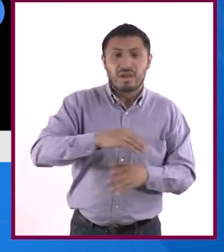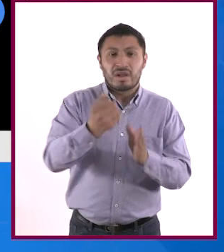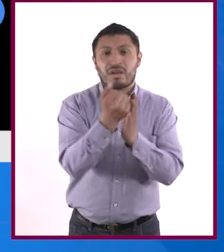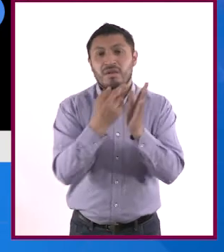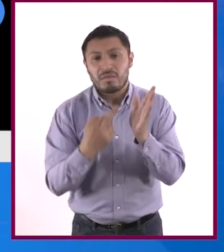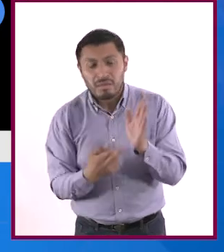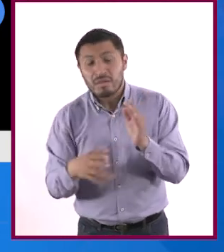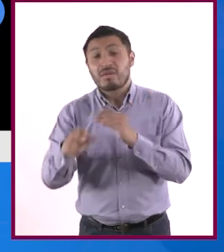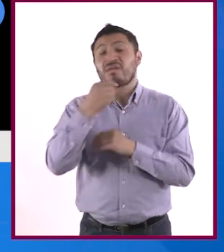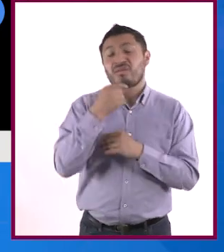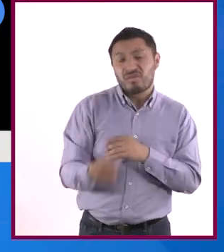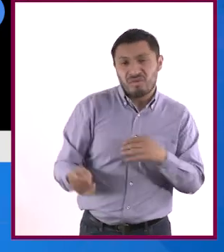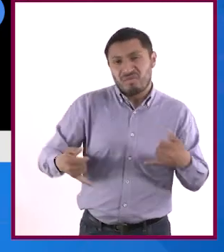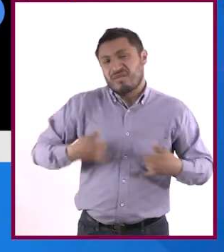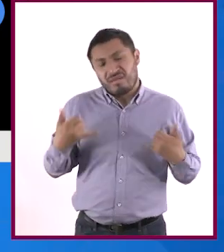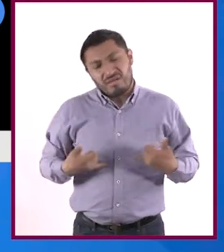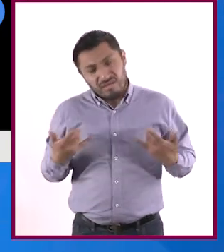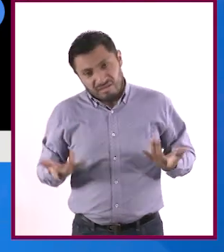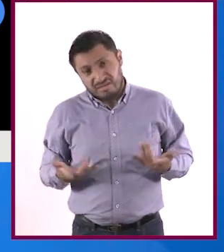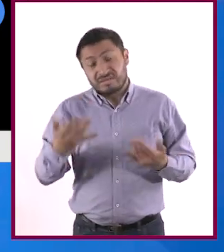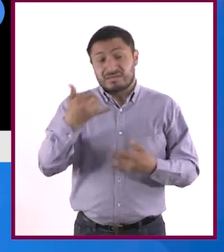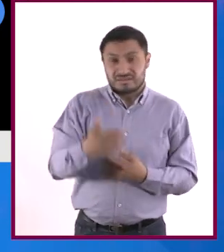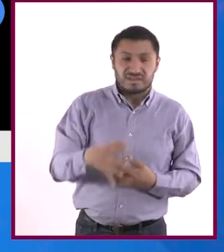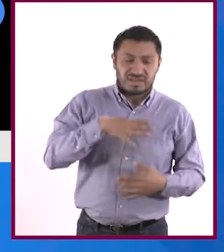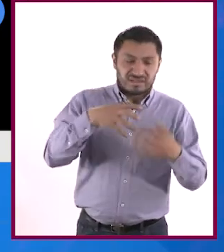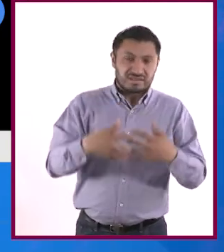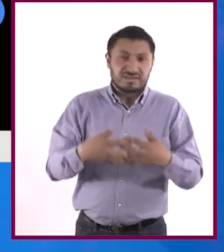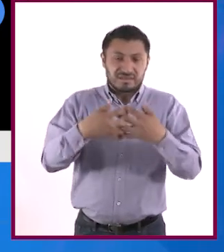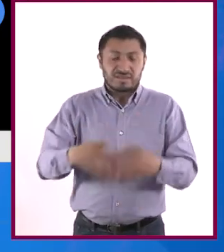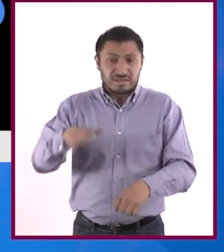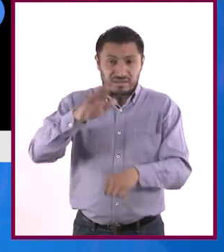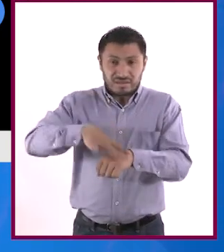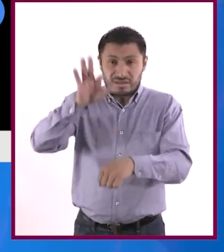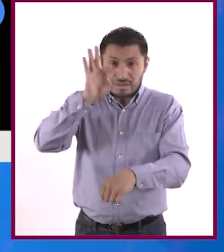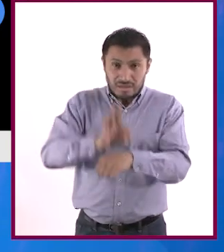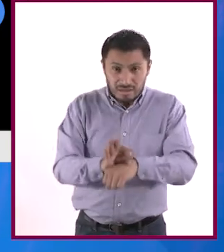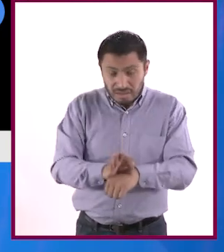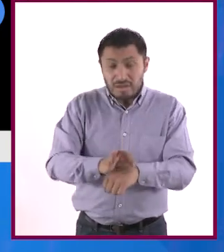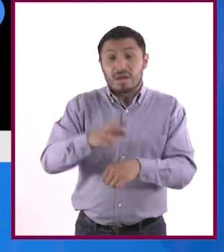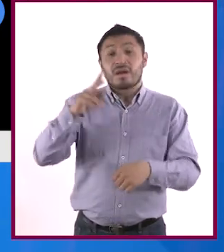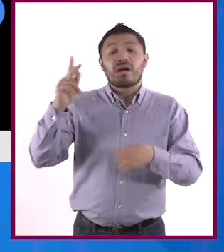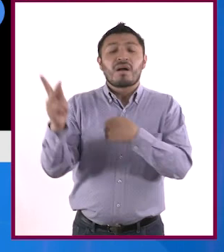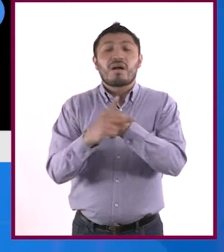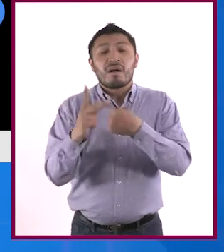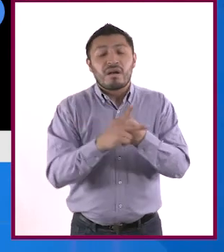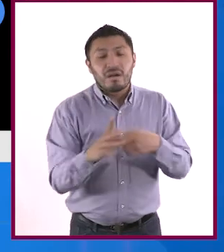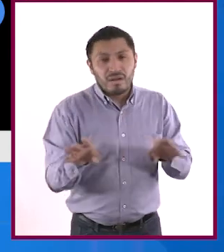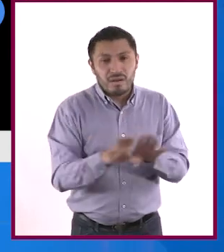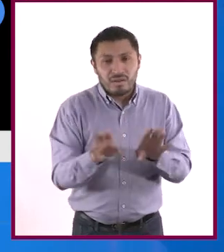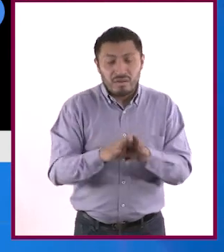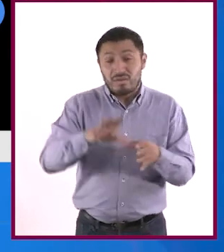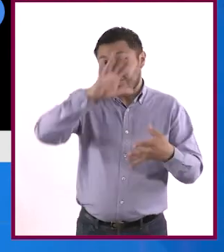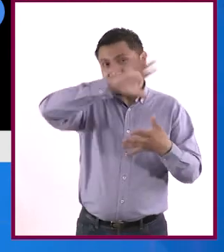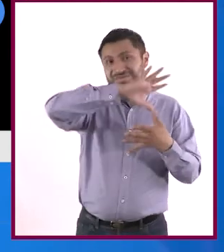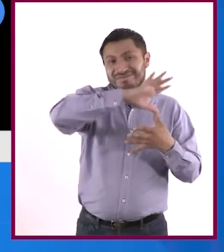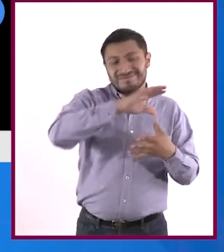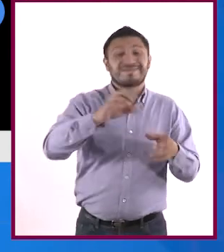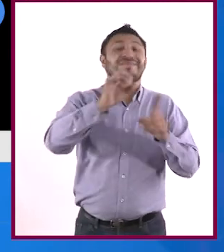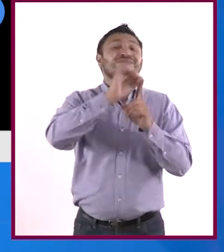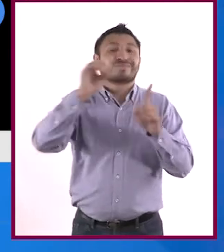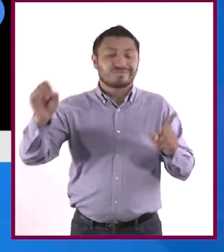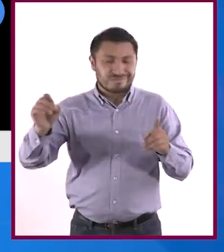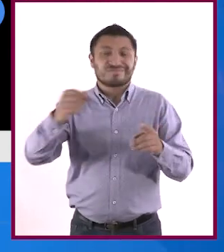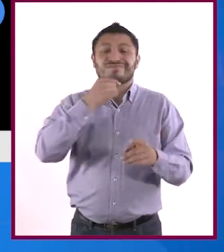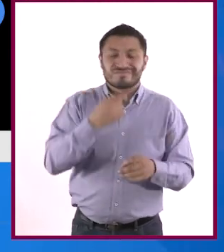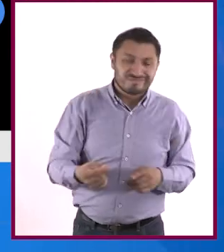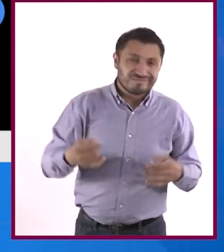menor de niñas, niños y adolescentes y tienen sistemas más protectores. Y en los países particularmente de América Latina, las organizaciones